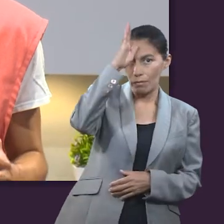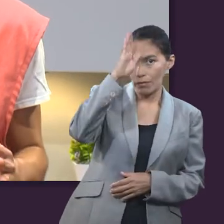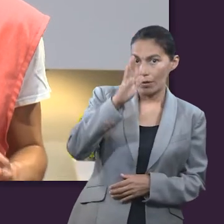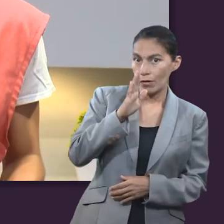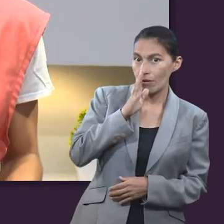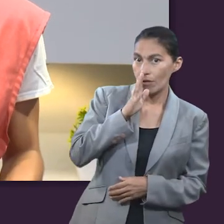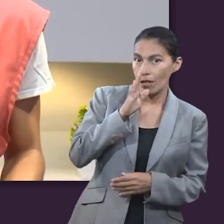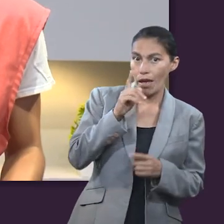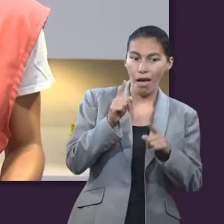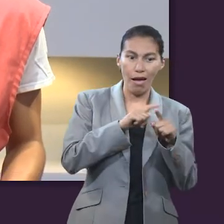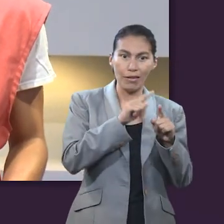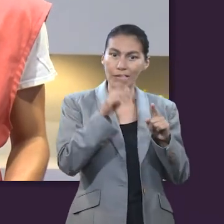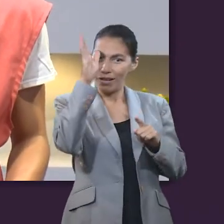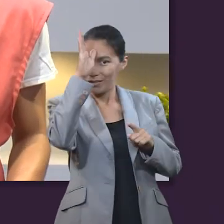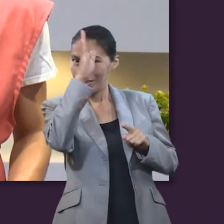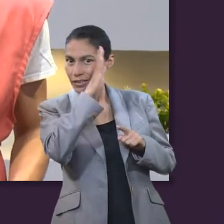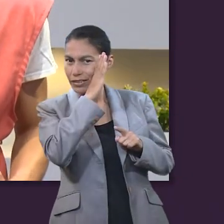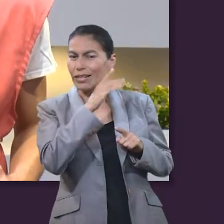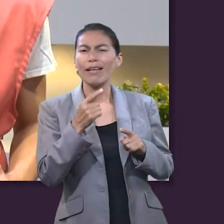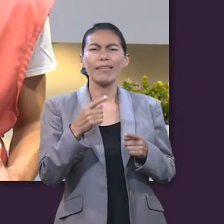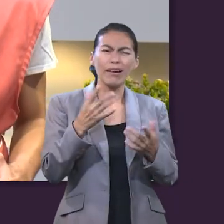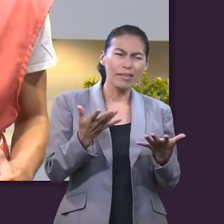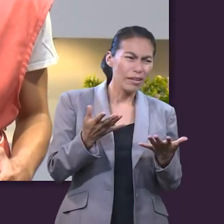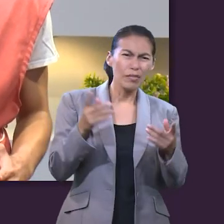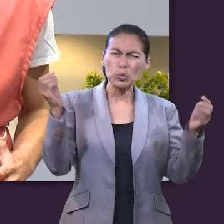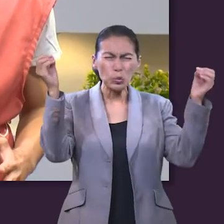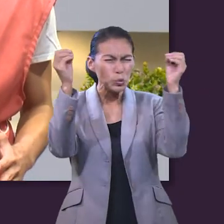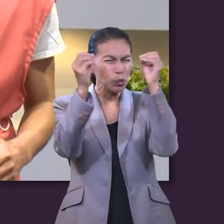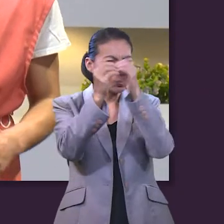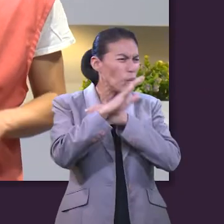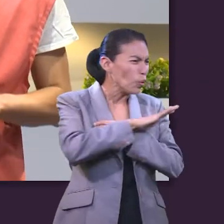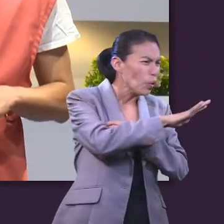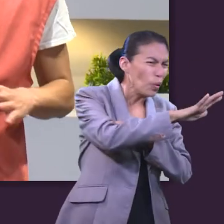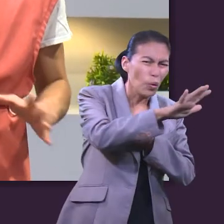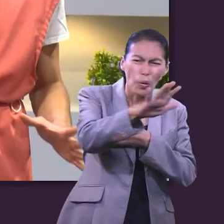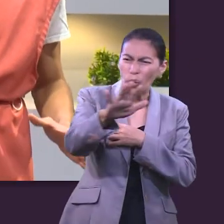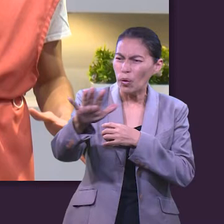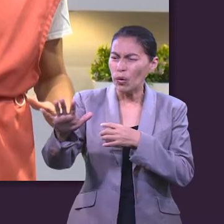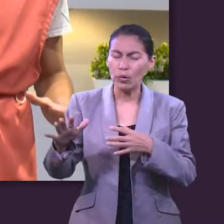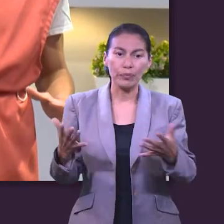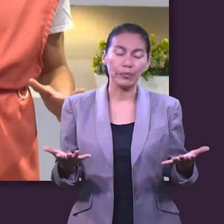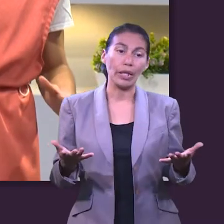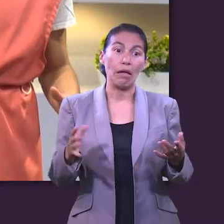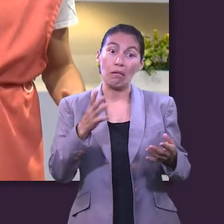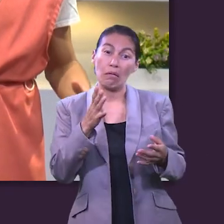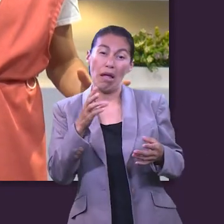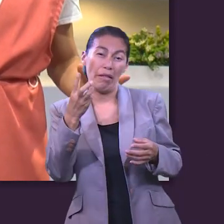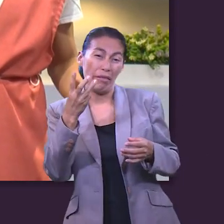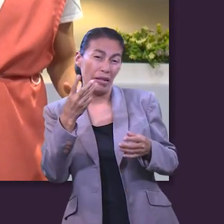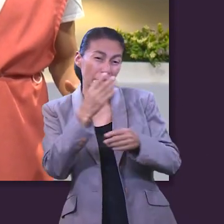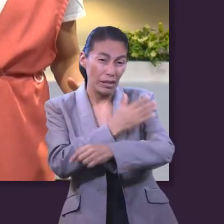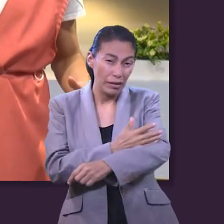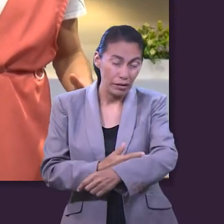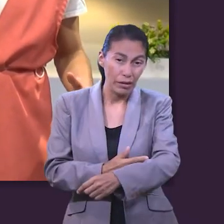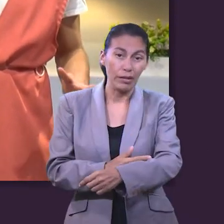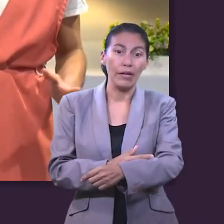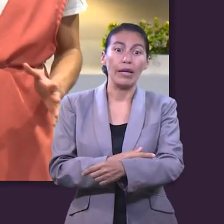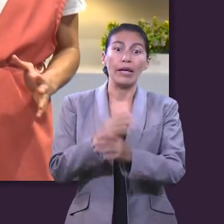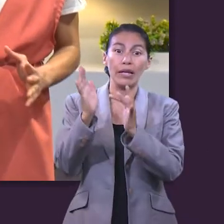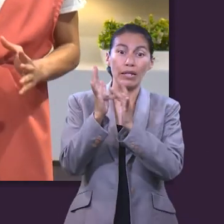Desde el mediodía y hasta las tres de la tarde, hubo tinieblas sobre toda la tierra.